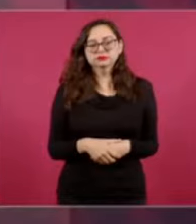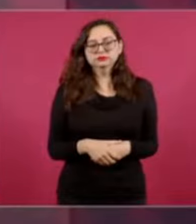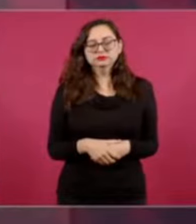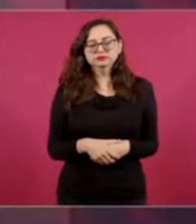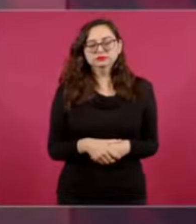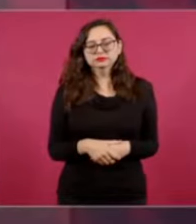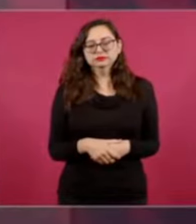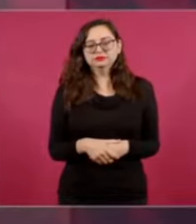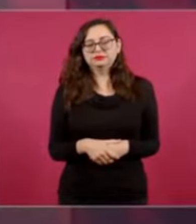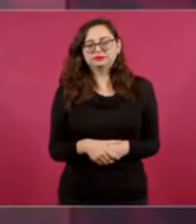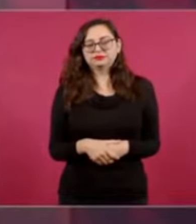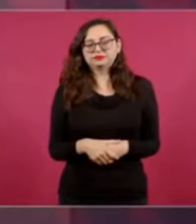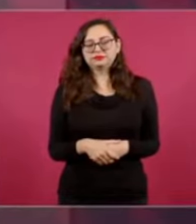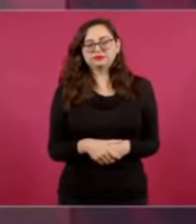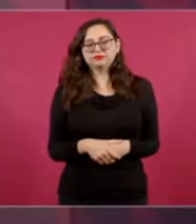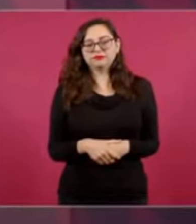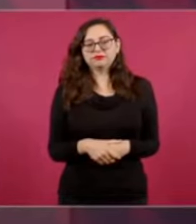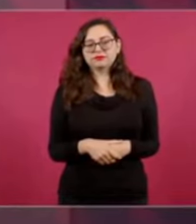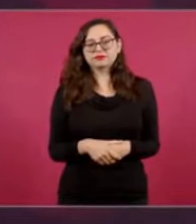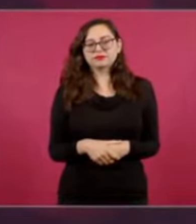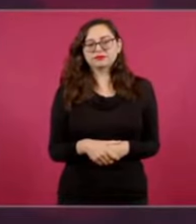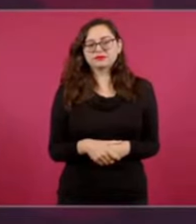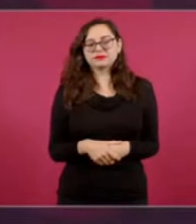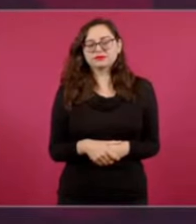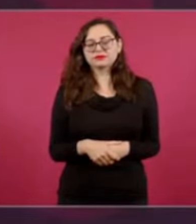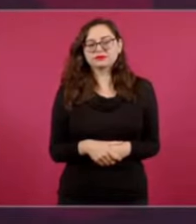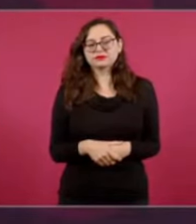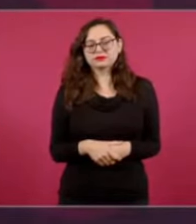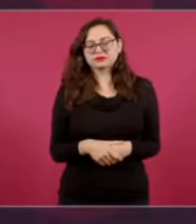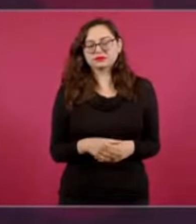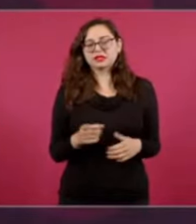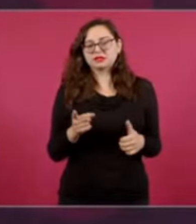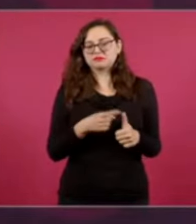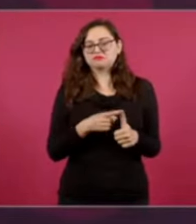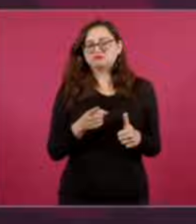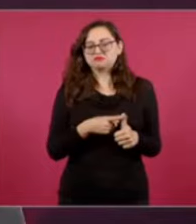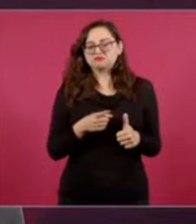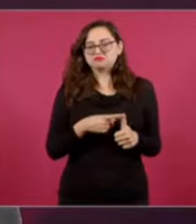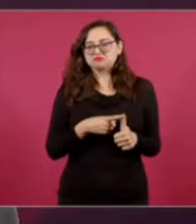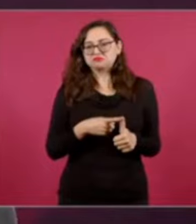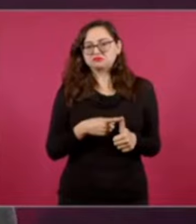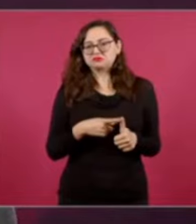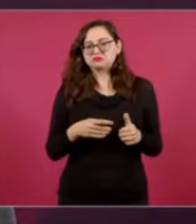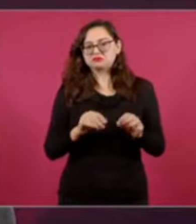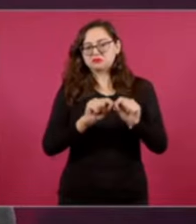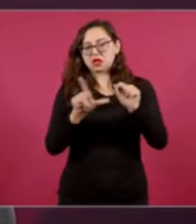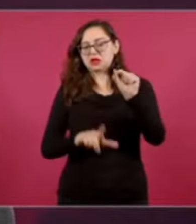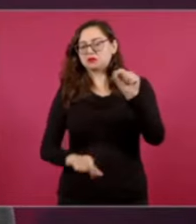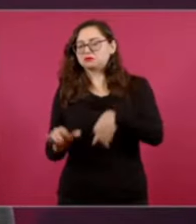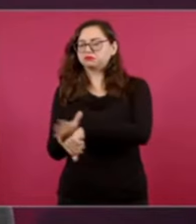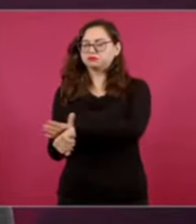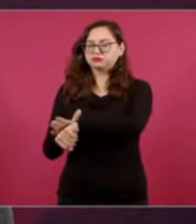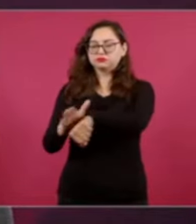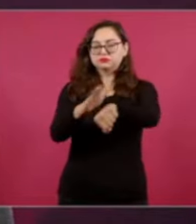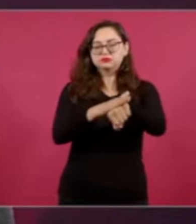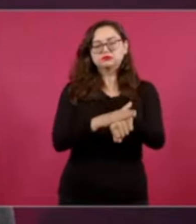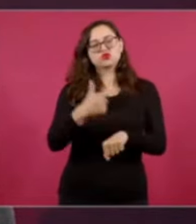Primero que engaña a millones de que iba a haber un cambio.